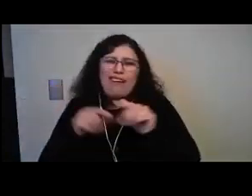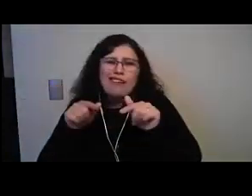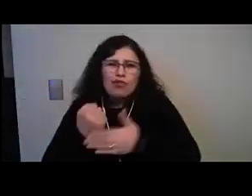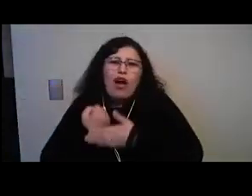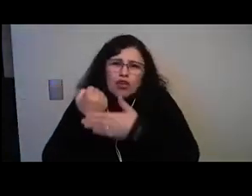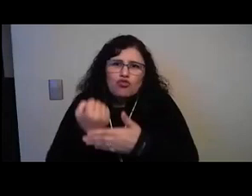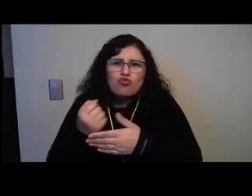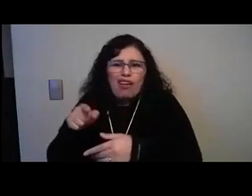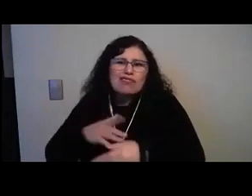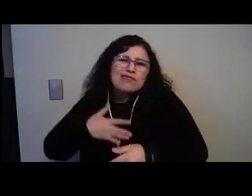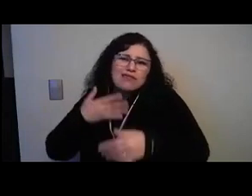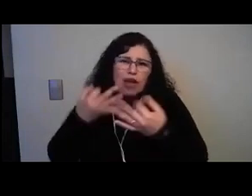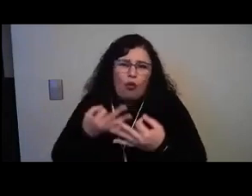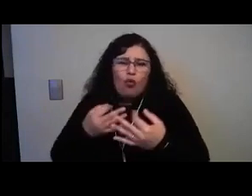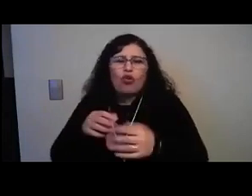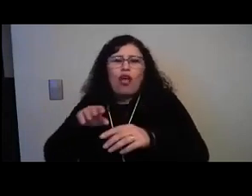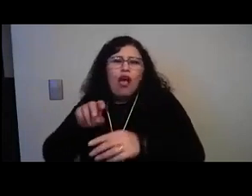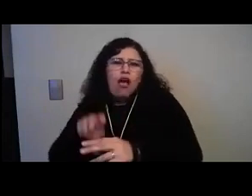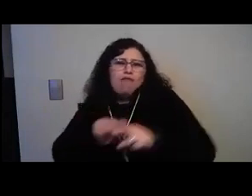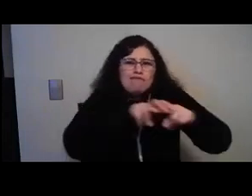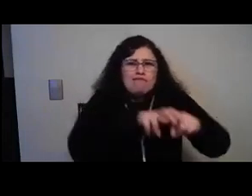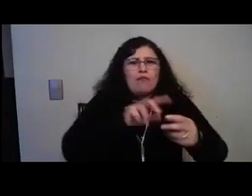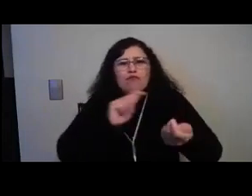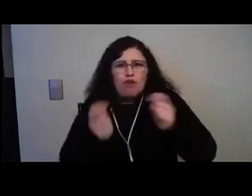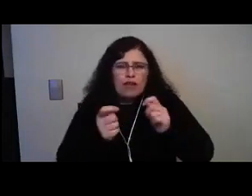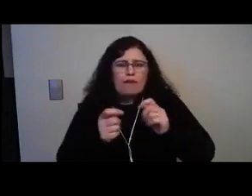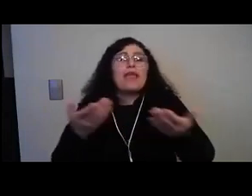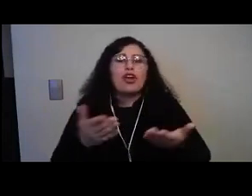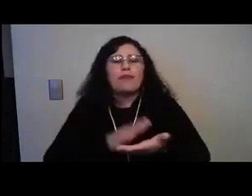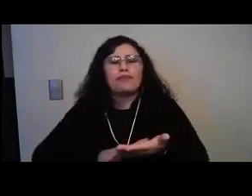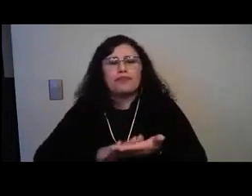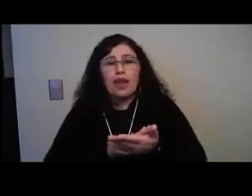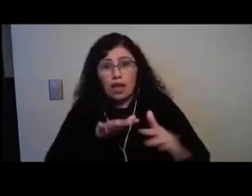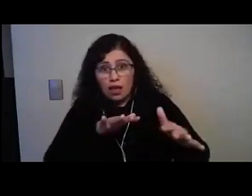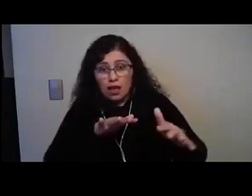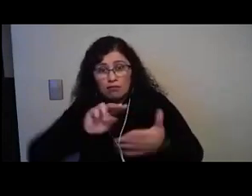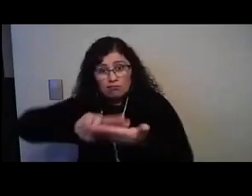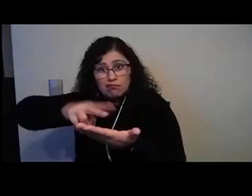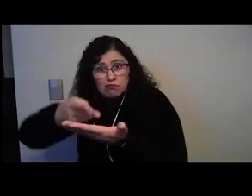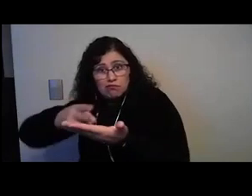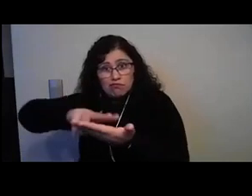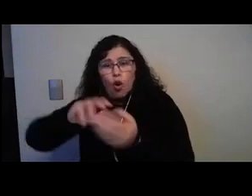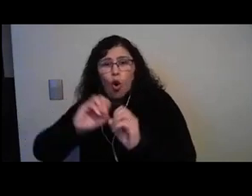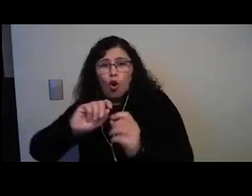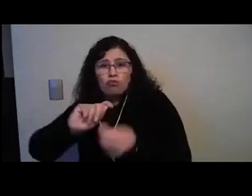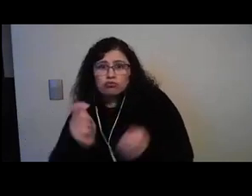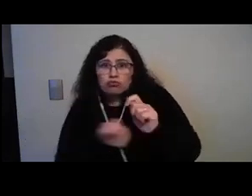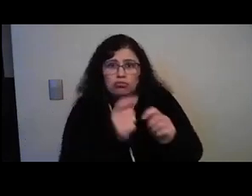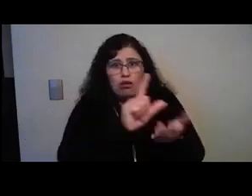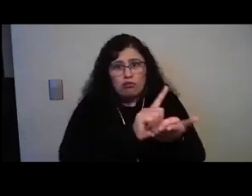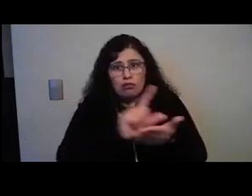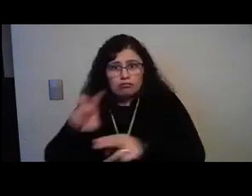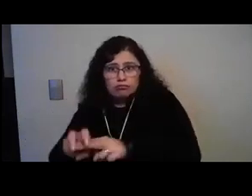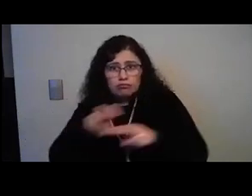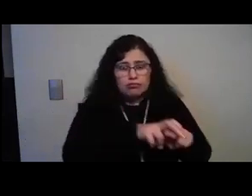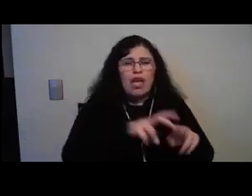Lo otro, ya en general para las transferencias y movilizaciones, ¿cierto? Si el paciente tiene un buen nivel de conciencia